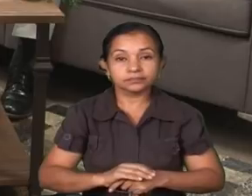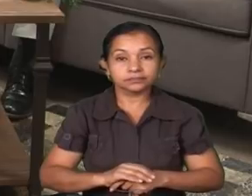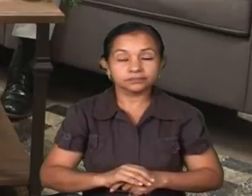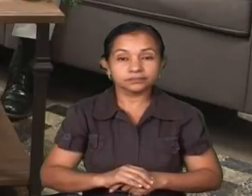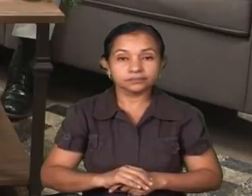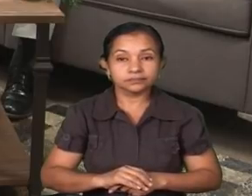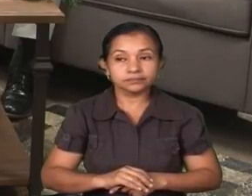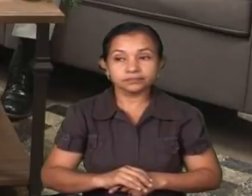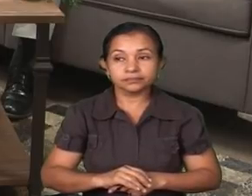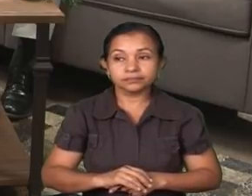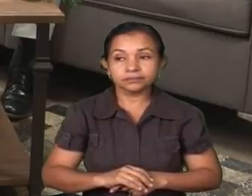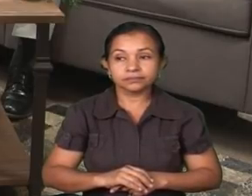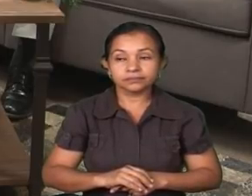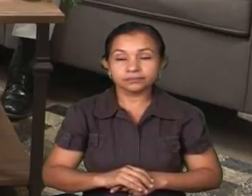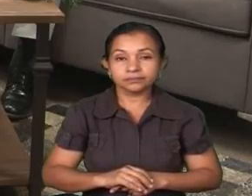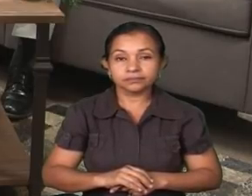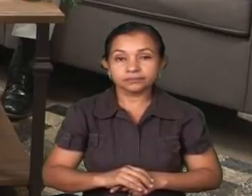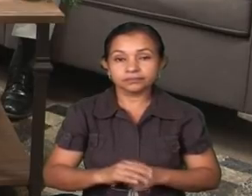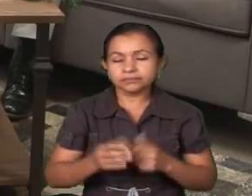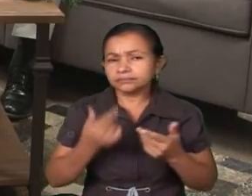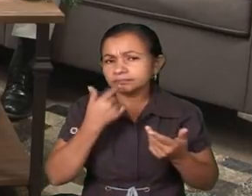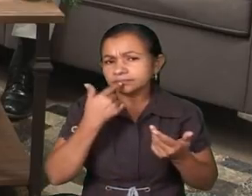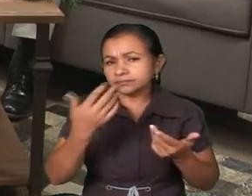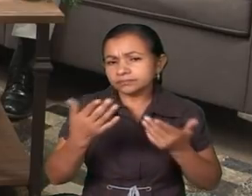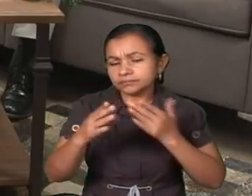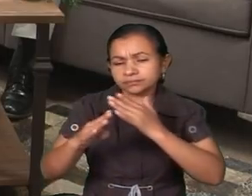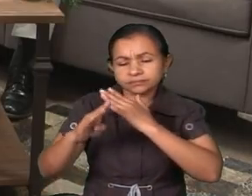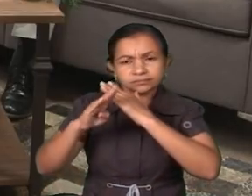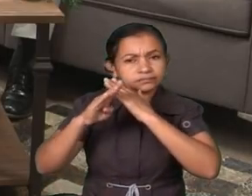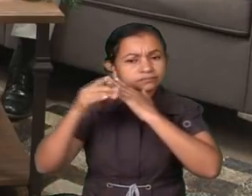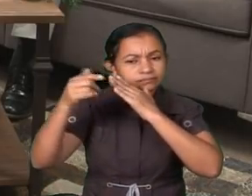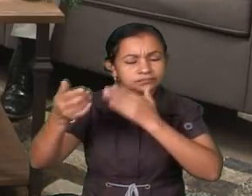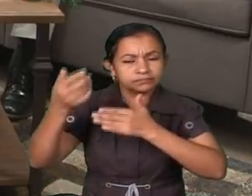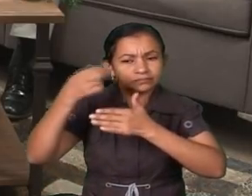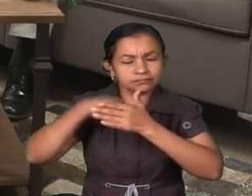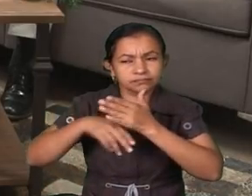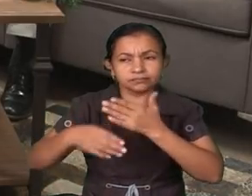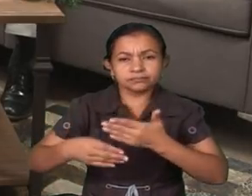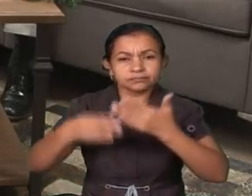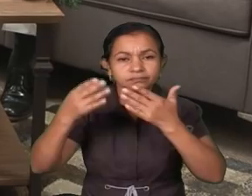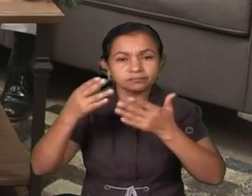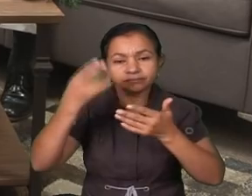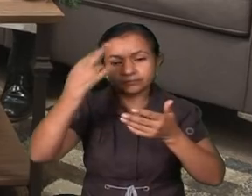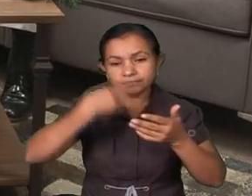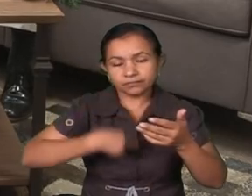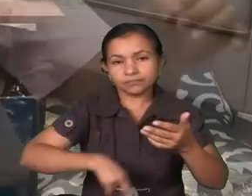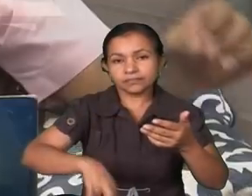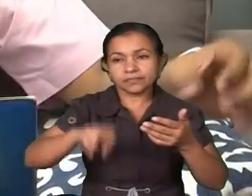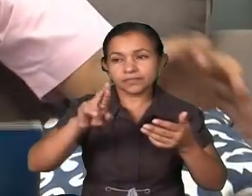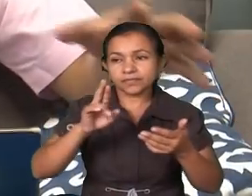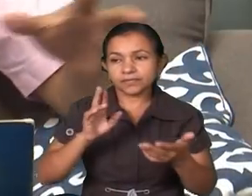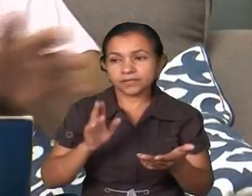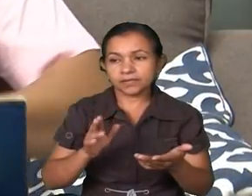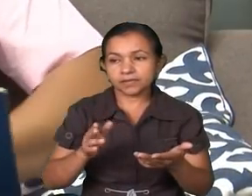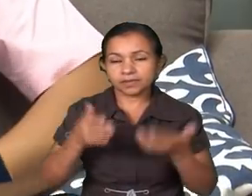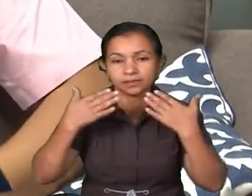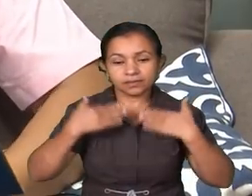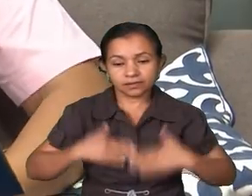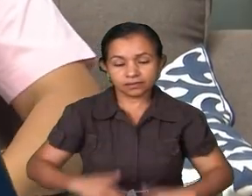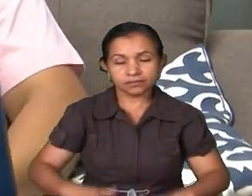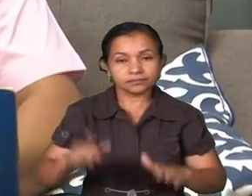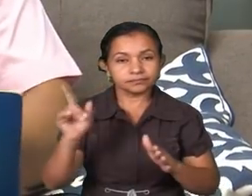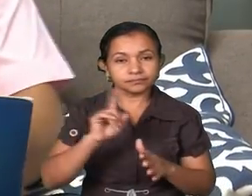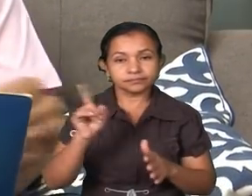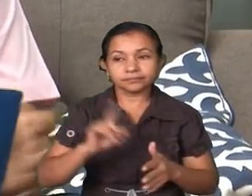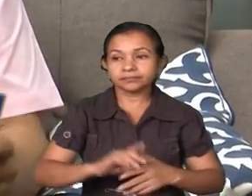¿Y por qué cree usted que se escudan detrás de la religión? Y digo la religión por no decir detrás de la sotana.